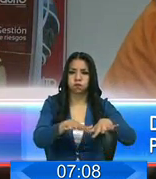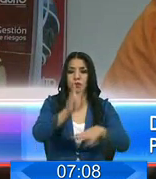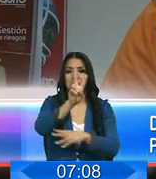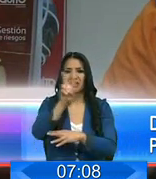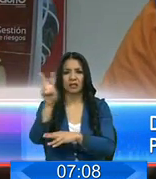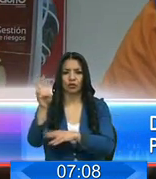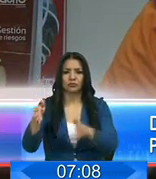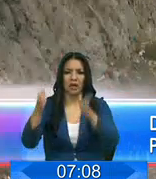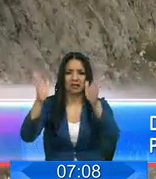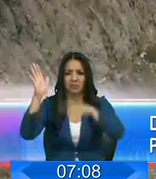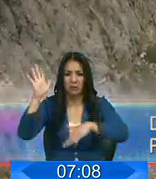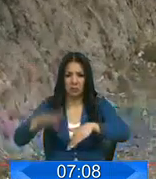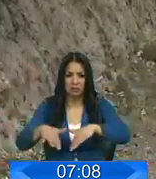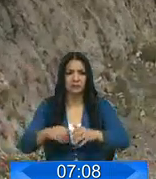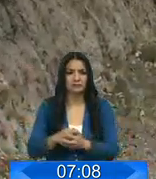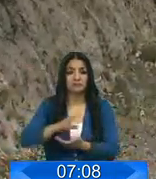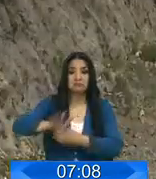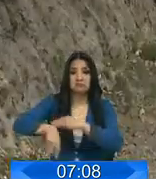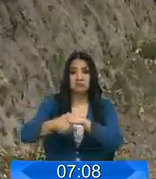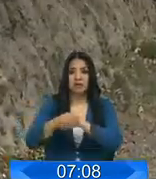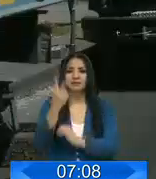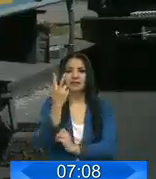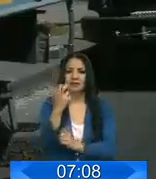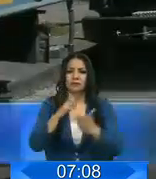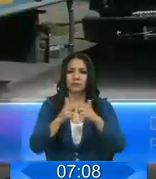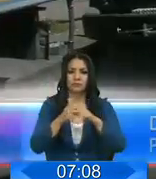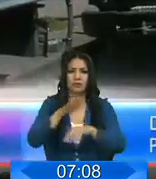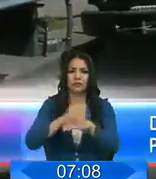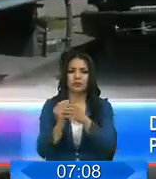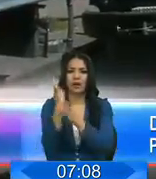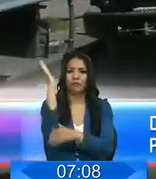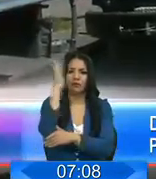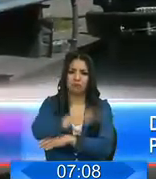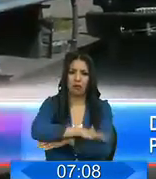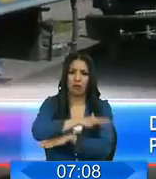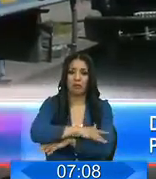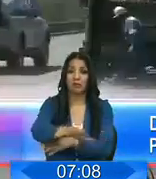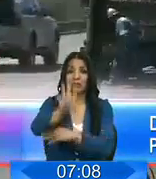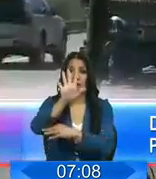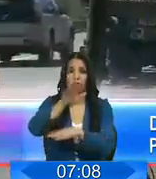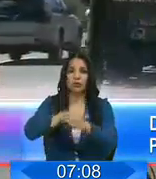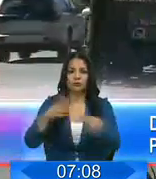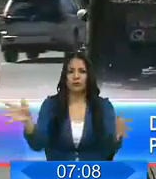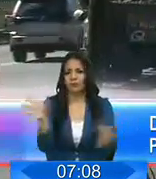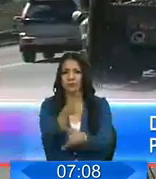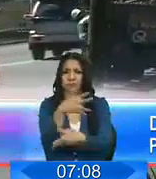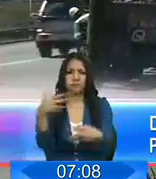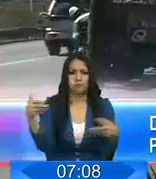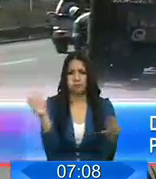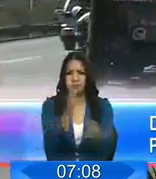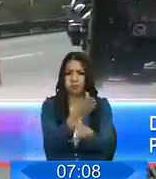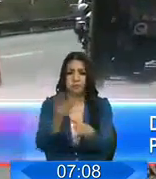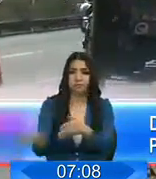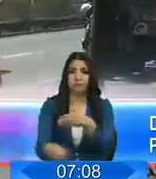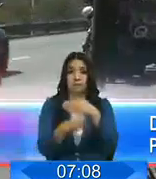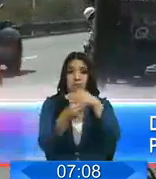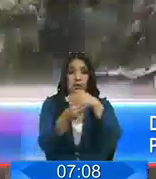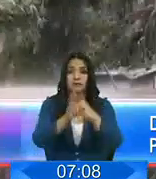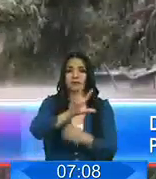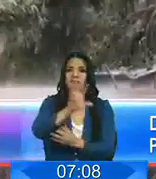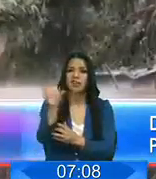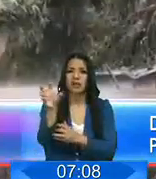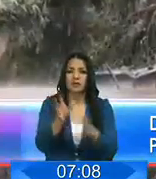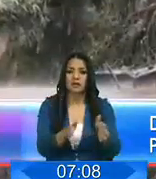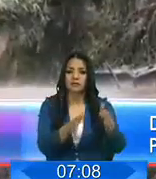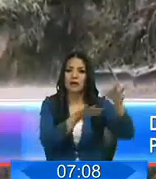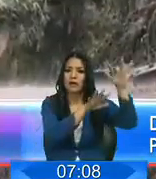colapsos estructurales. A esto se suman 13 percances por caídas de árboles y 5 más ocasionados por vientos fuertes. Además se registran 30